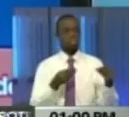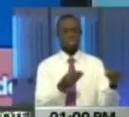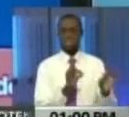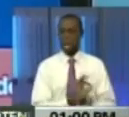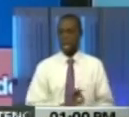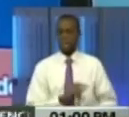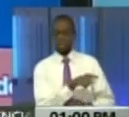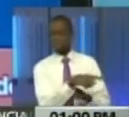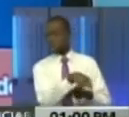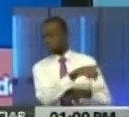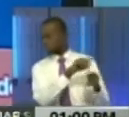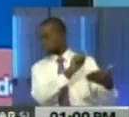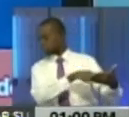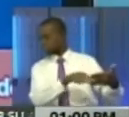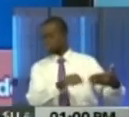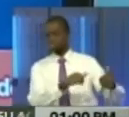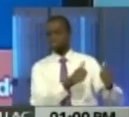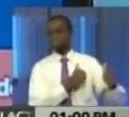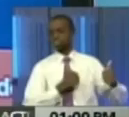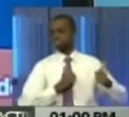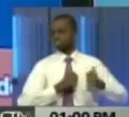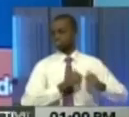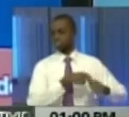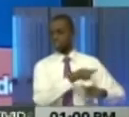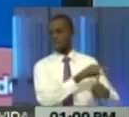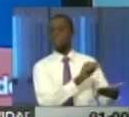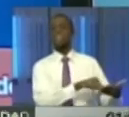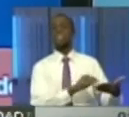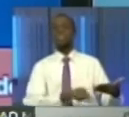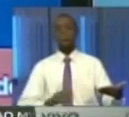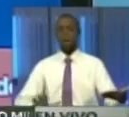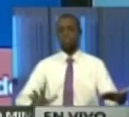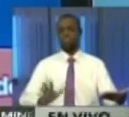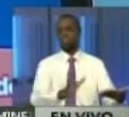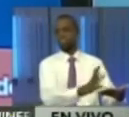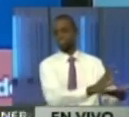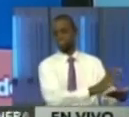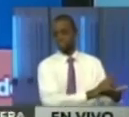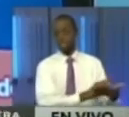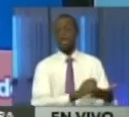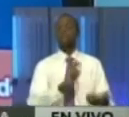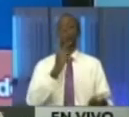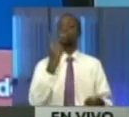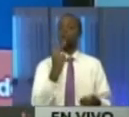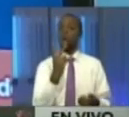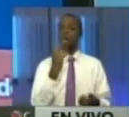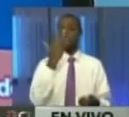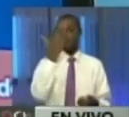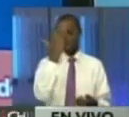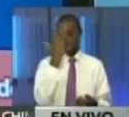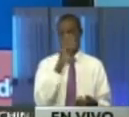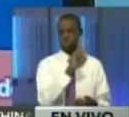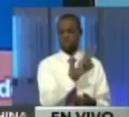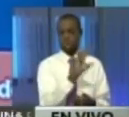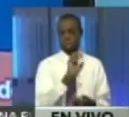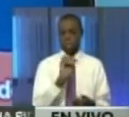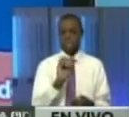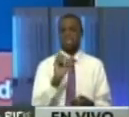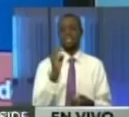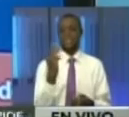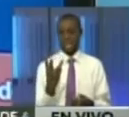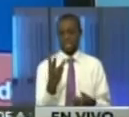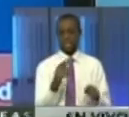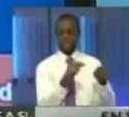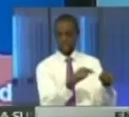toda normativa, se hizo una recolección de firmas el 2 de febrero de ese mismo año, del año